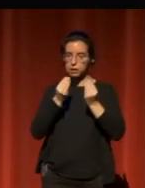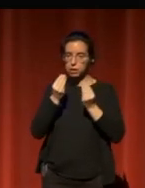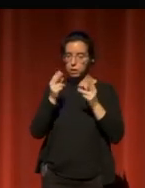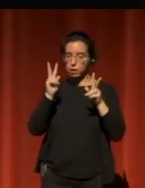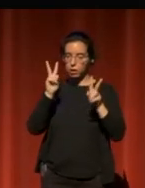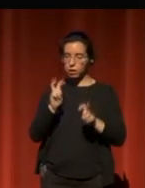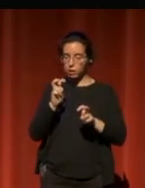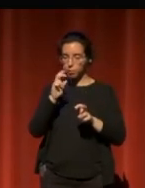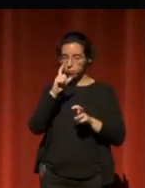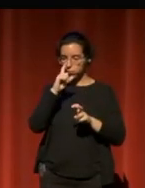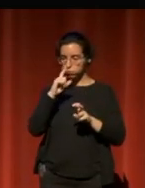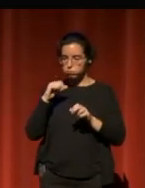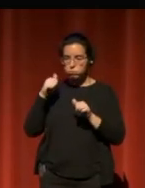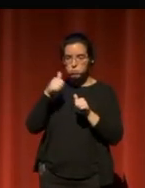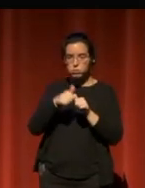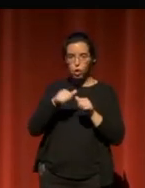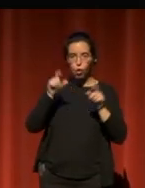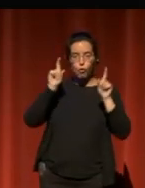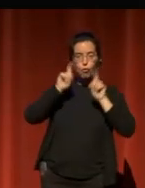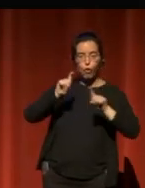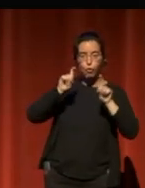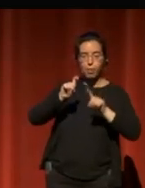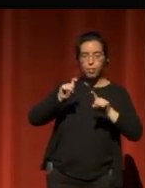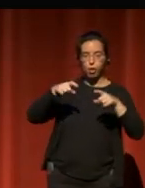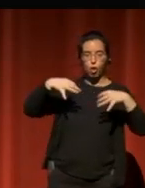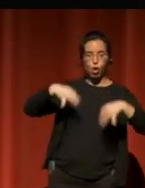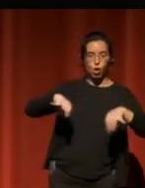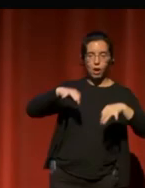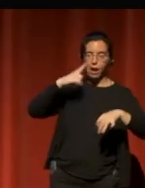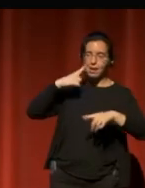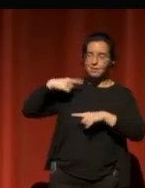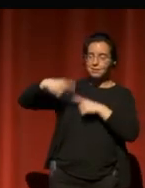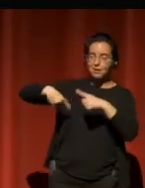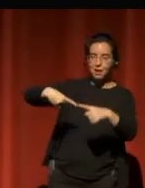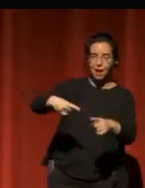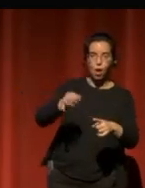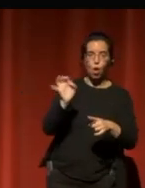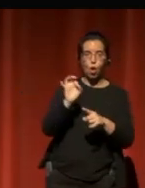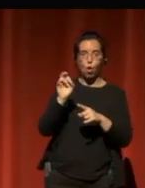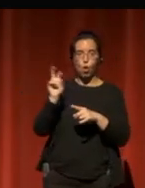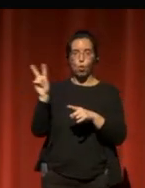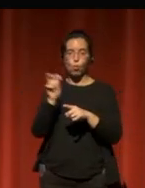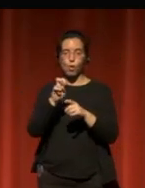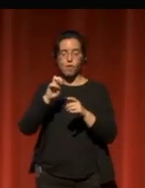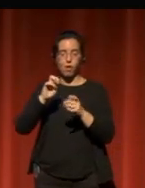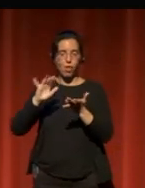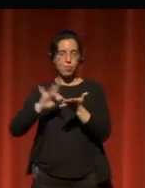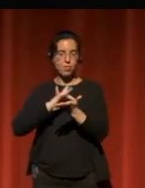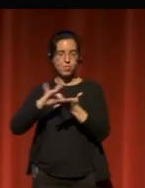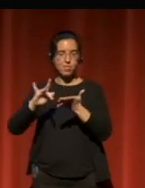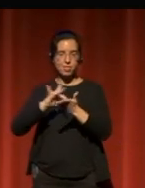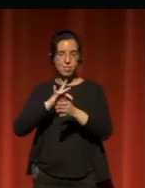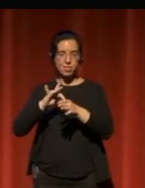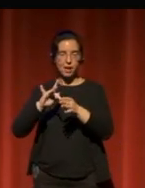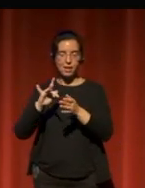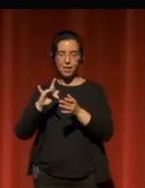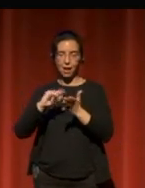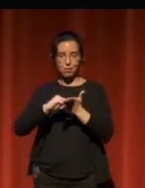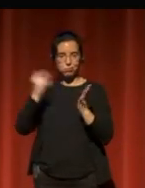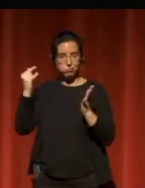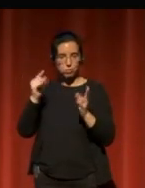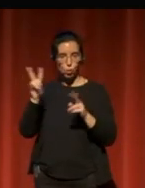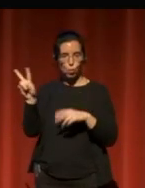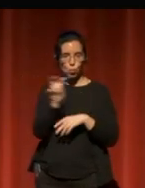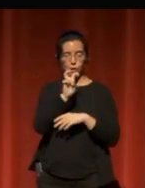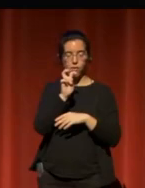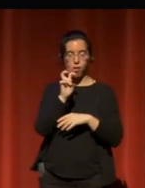de formación, que es la línea clásica y la línea que ha tendido ya hacia la gestión de la información y lo digital, ¿no? Pero claro,